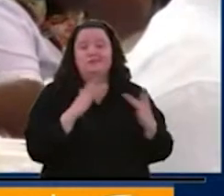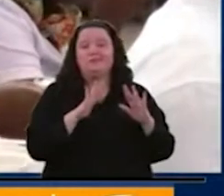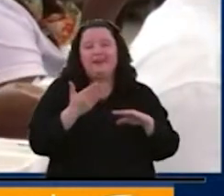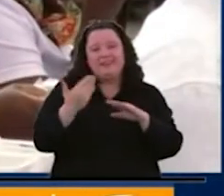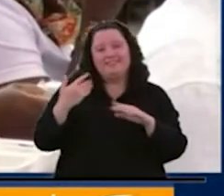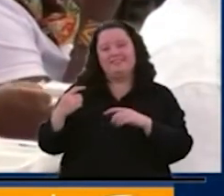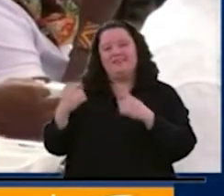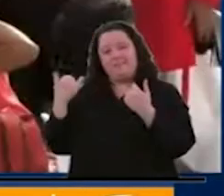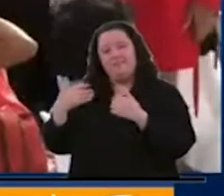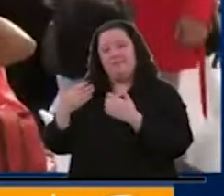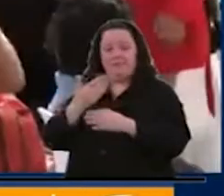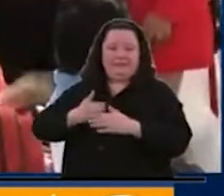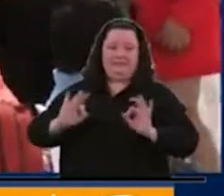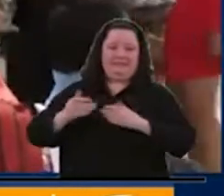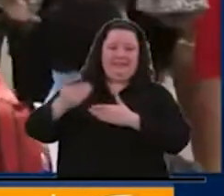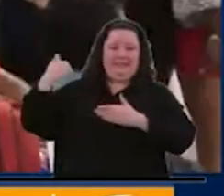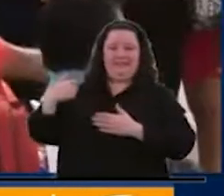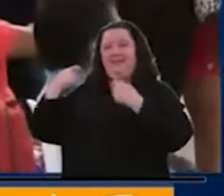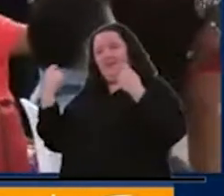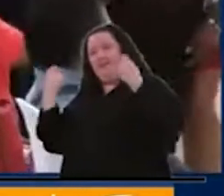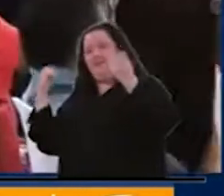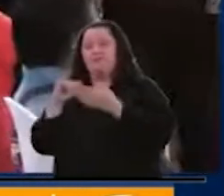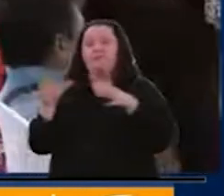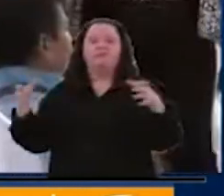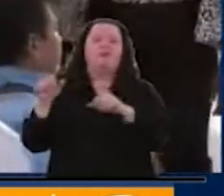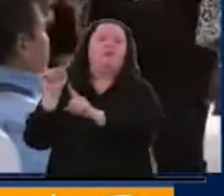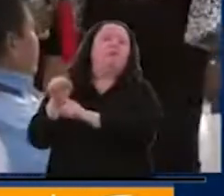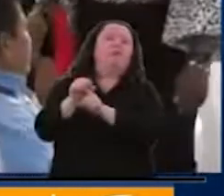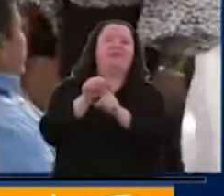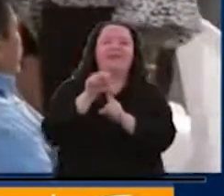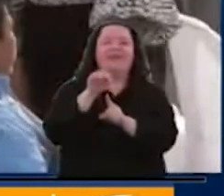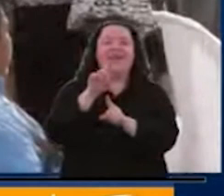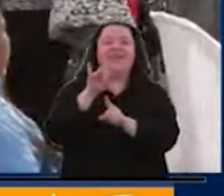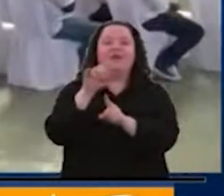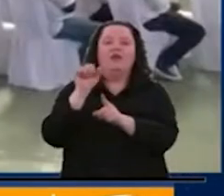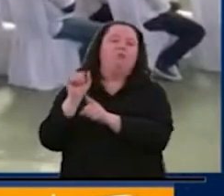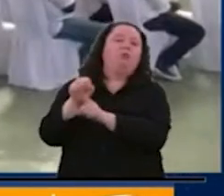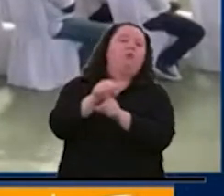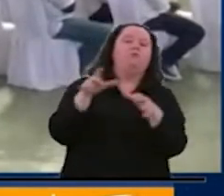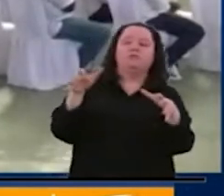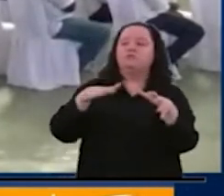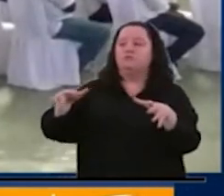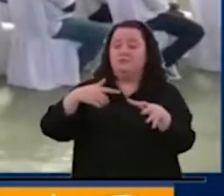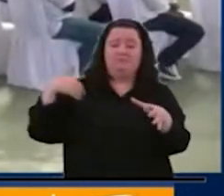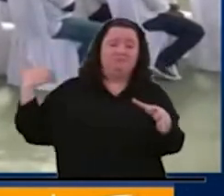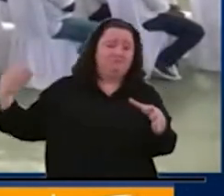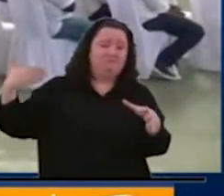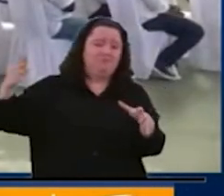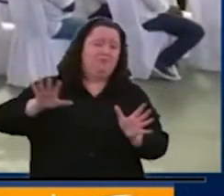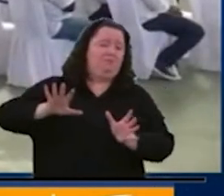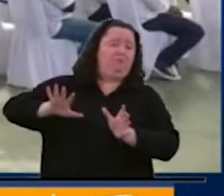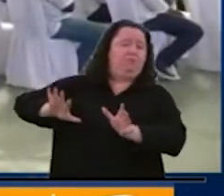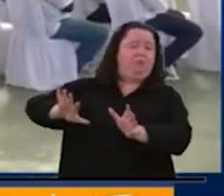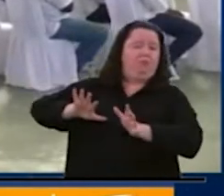como dije en campaña, que los nadies, las nadies, las personas excluidas,